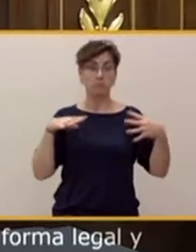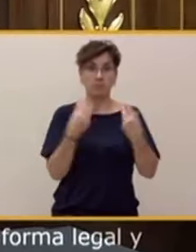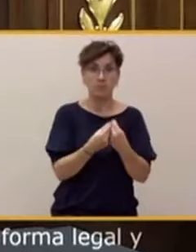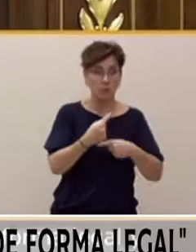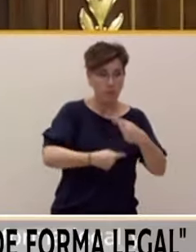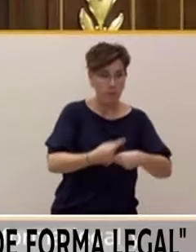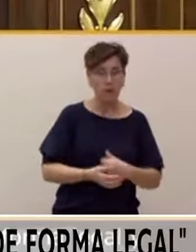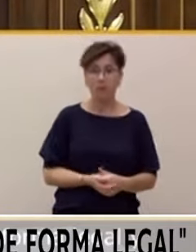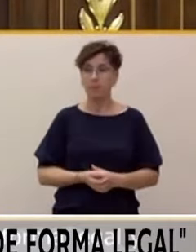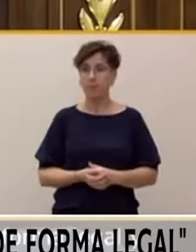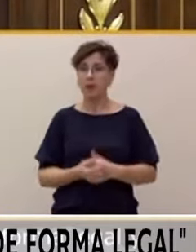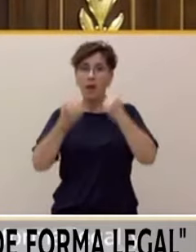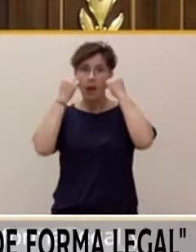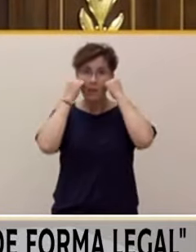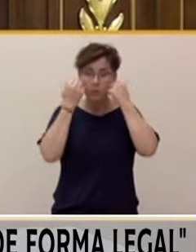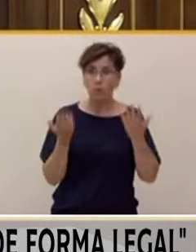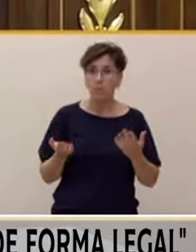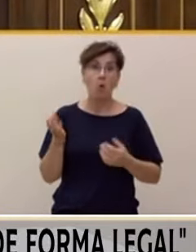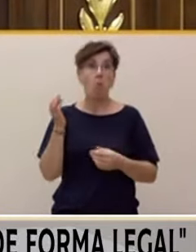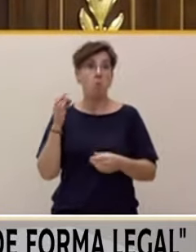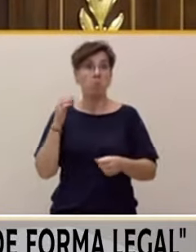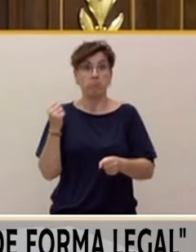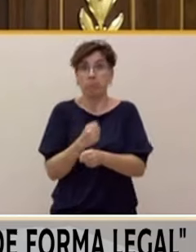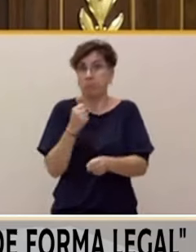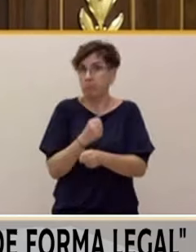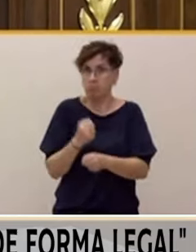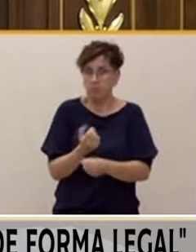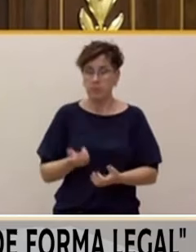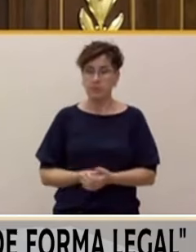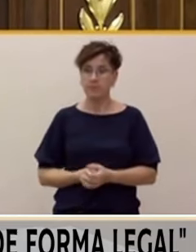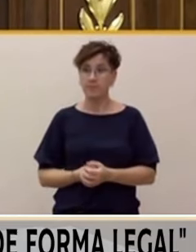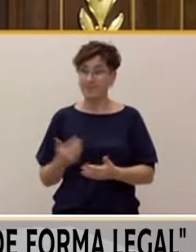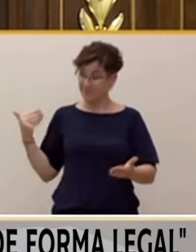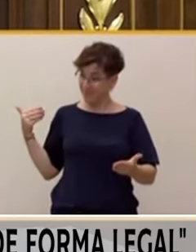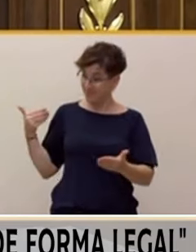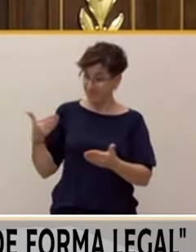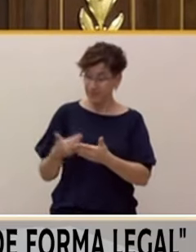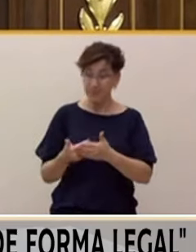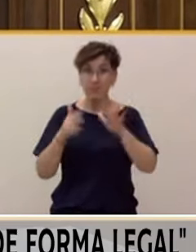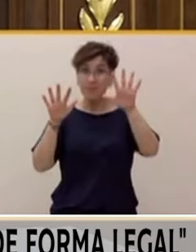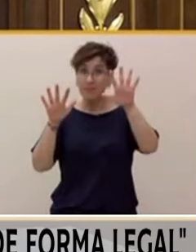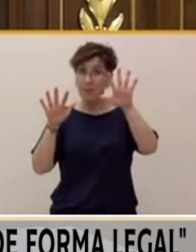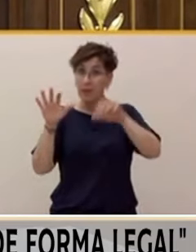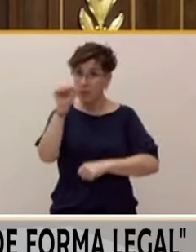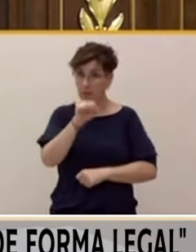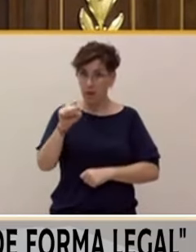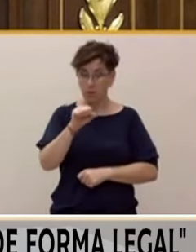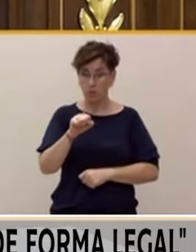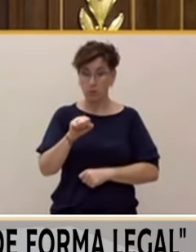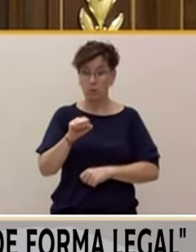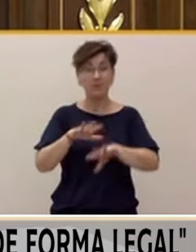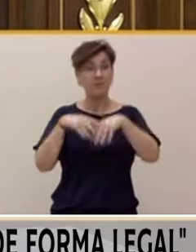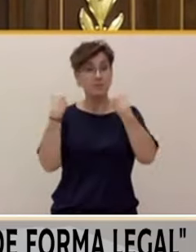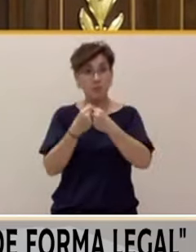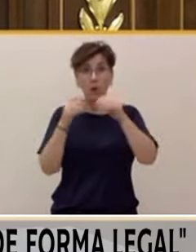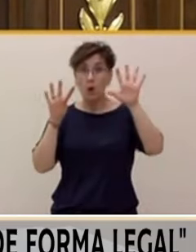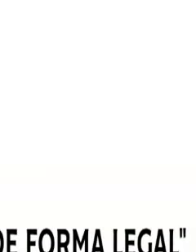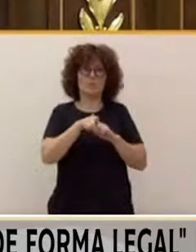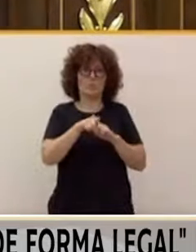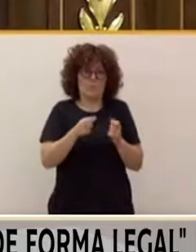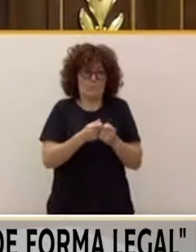En 10 años, el 94% de los migrantes que han venido a nuestro país han venido de forma legal y